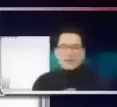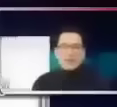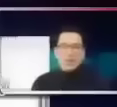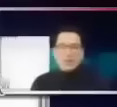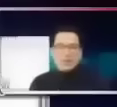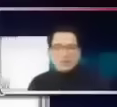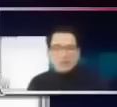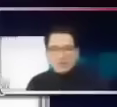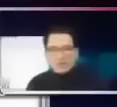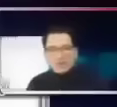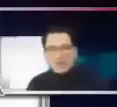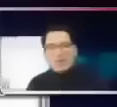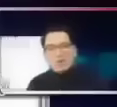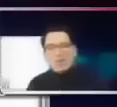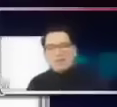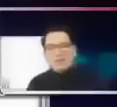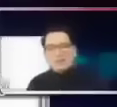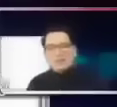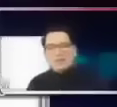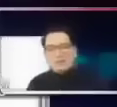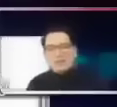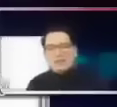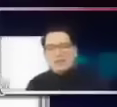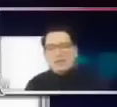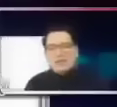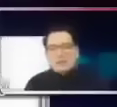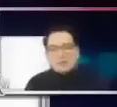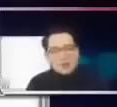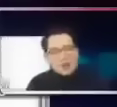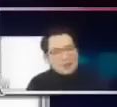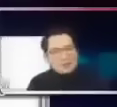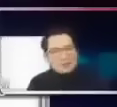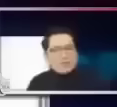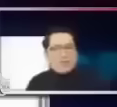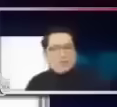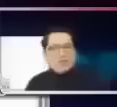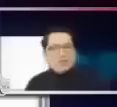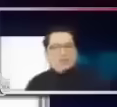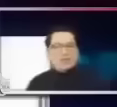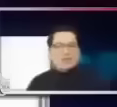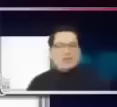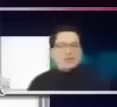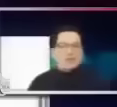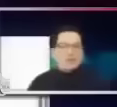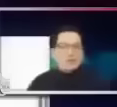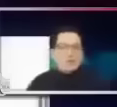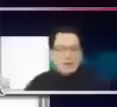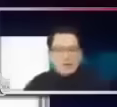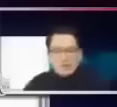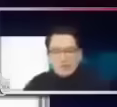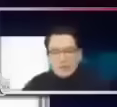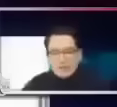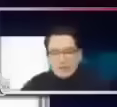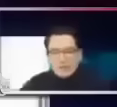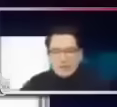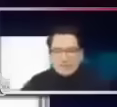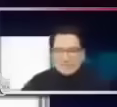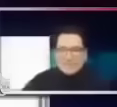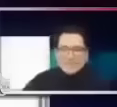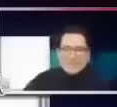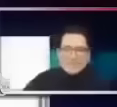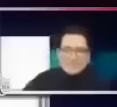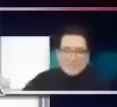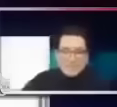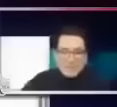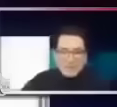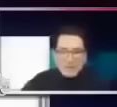permisos y las facturas se emiten a nombre de estas otras empresas. Bueno, en octubre del año pasado el mandatario reveló que un barco había sido detenido con